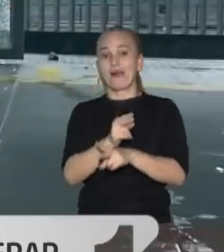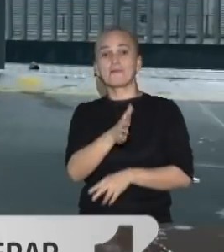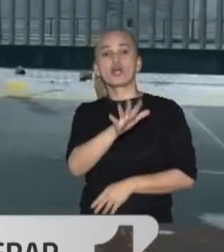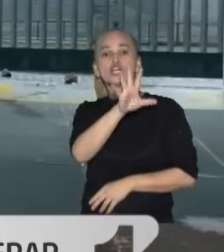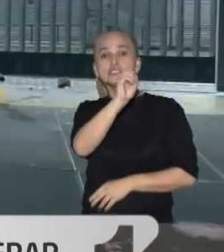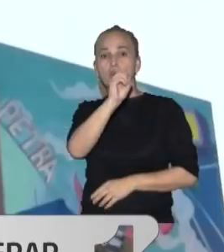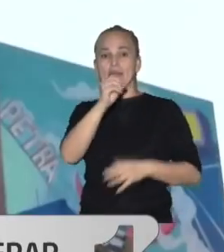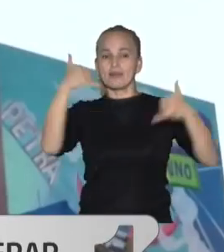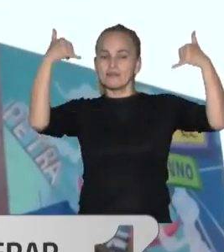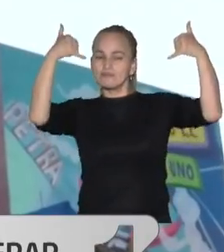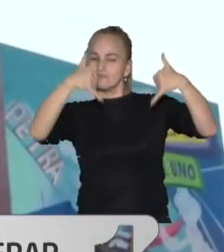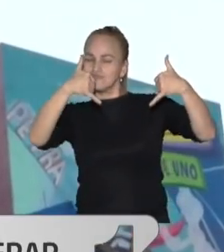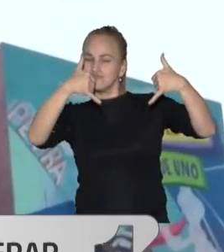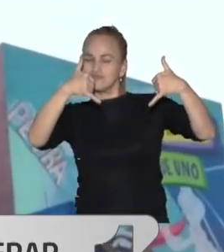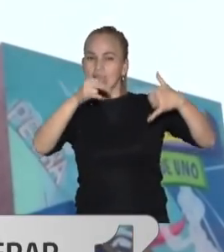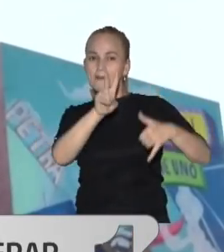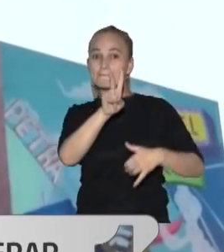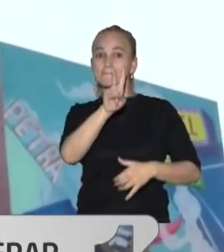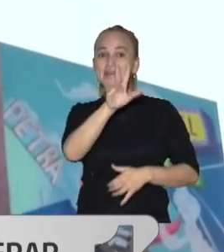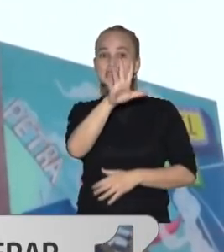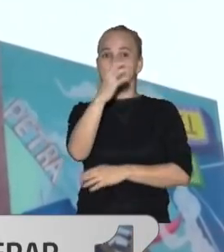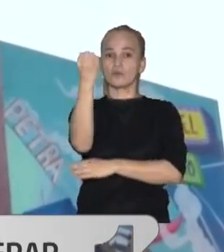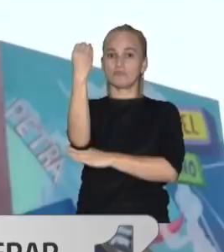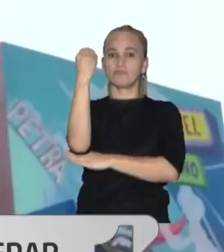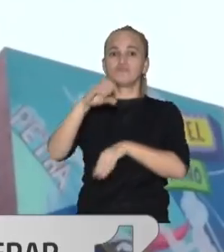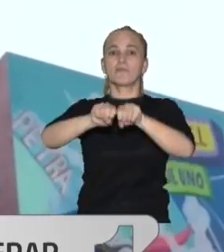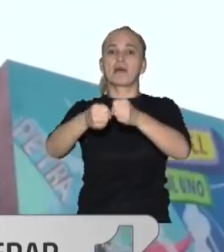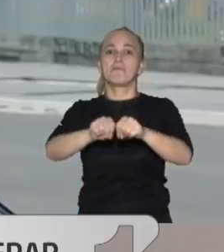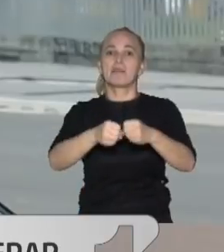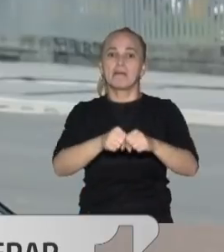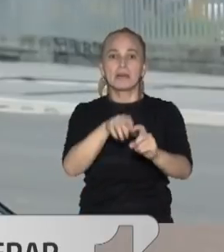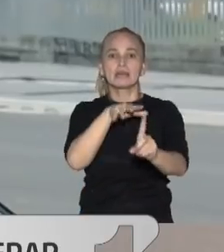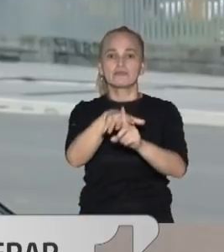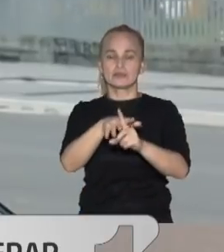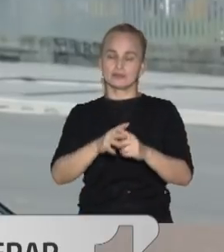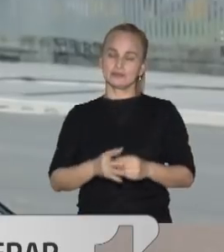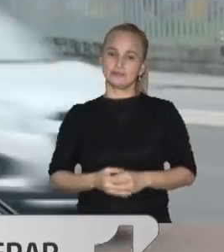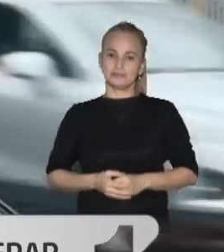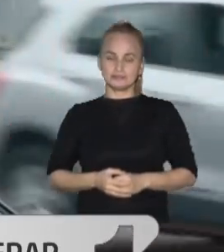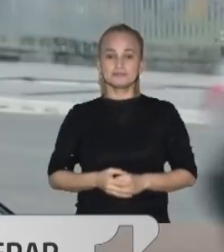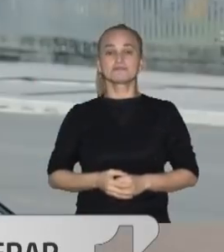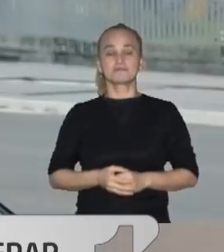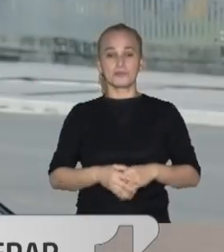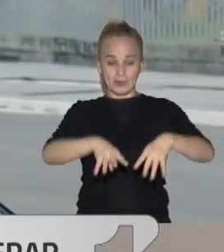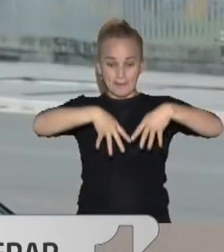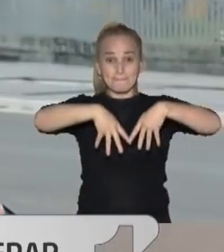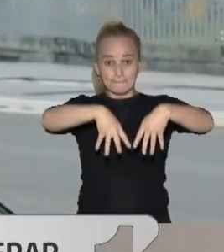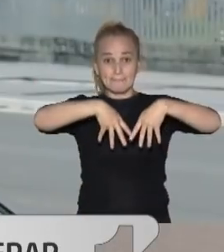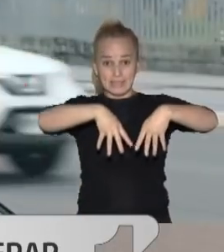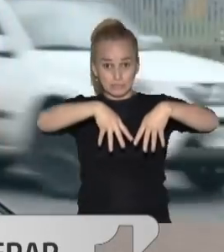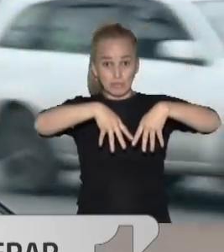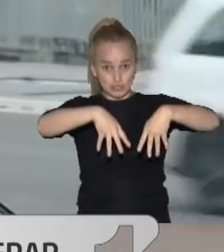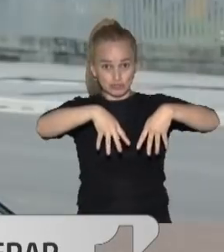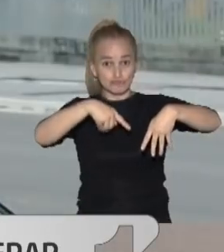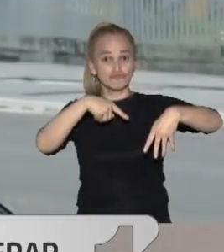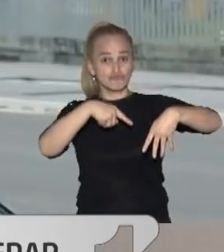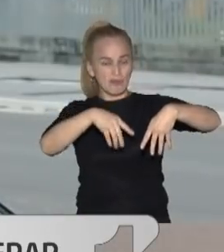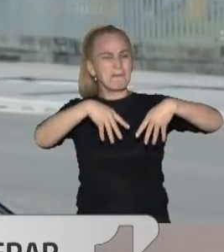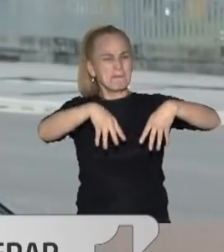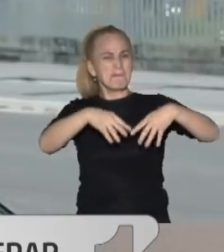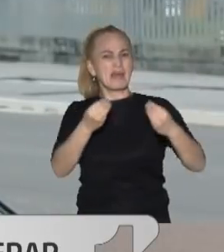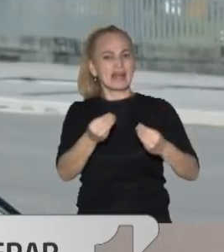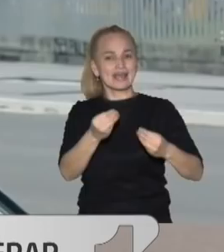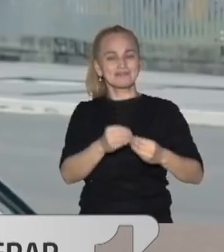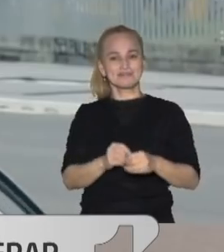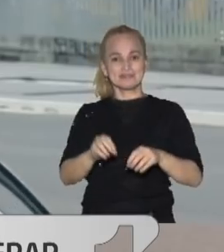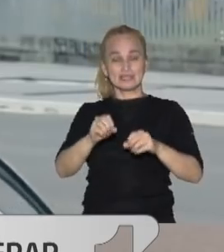50 cámaras de tránsito y 25 semáforos fueron destruidos. Las manifestaciones son una de las razones por las que el tercer